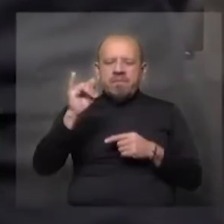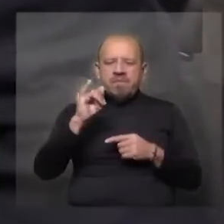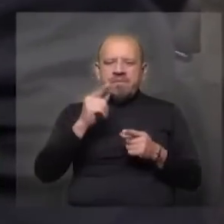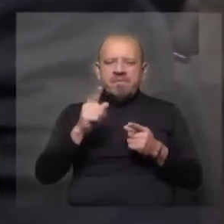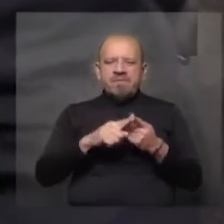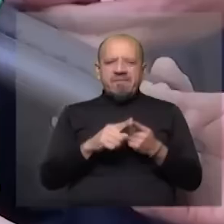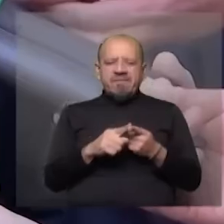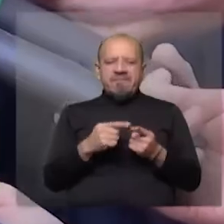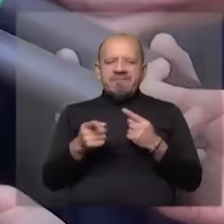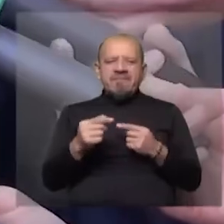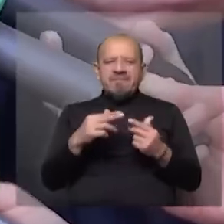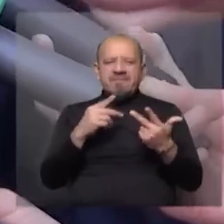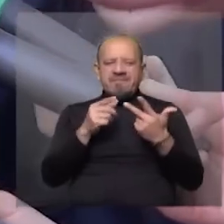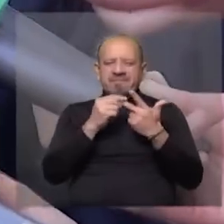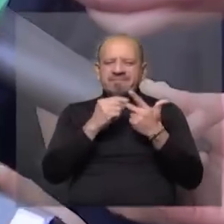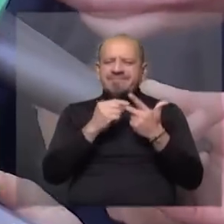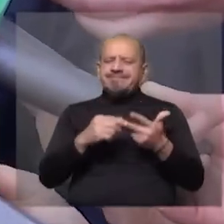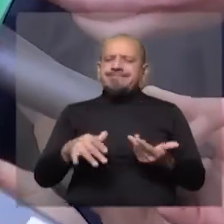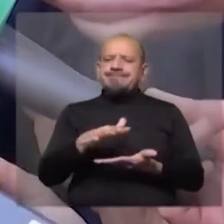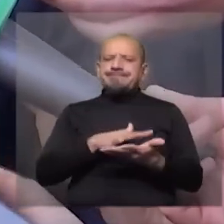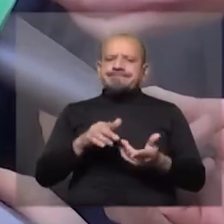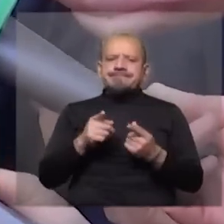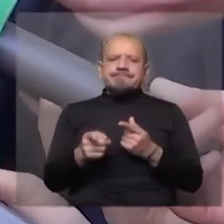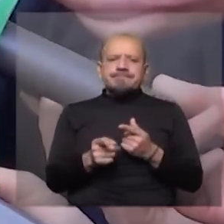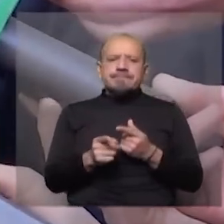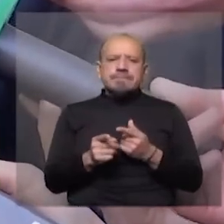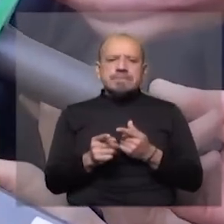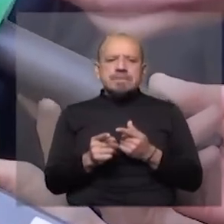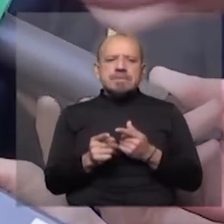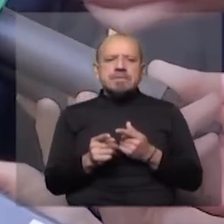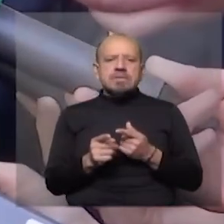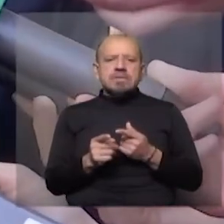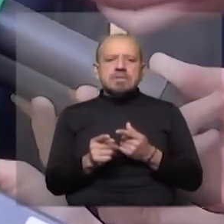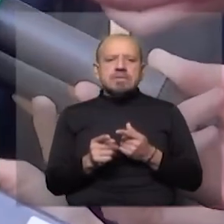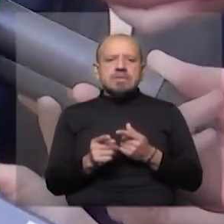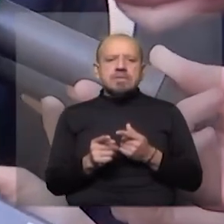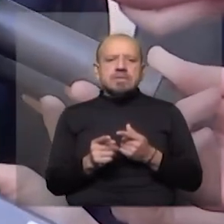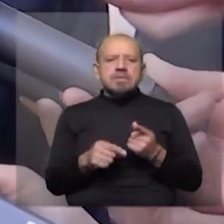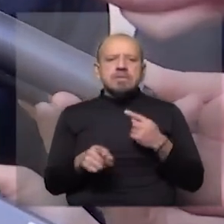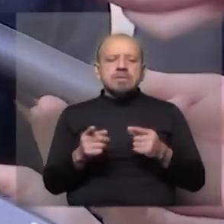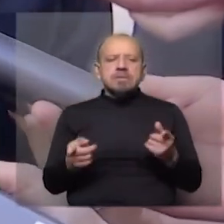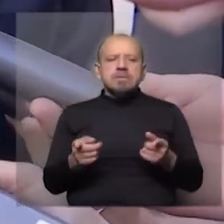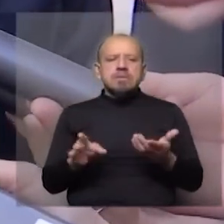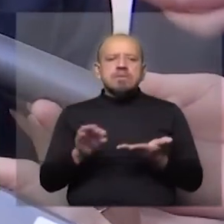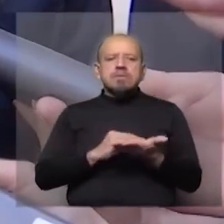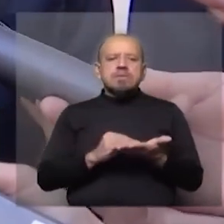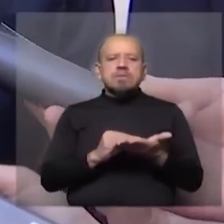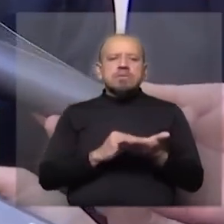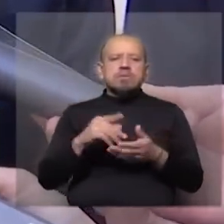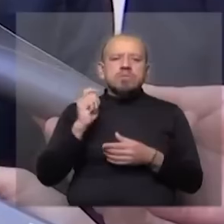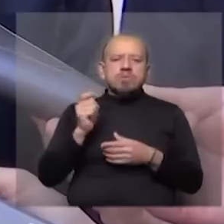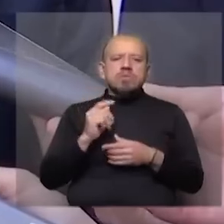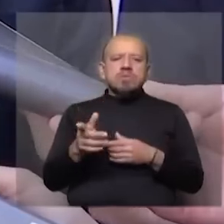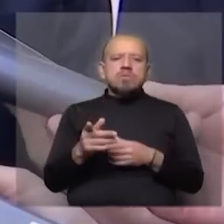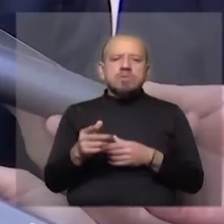pertinente la tercera situación es que lo que se requiere para que haya un daño a la administración pública es